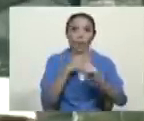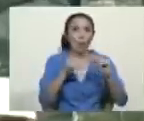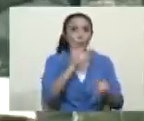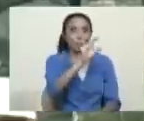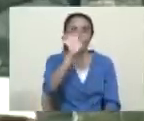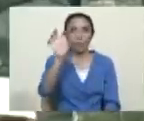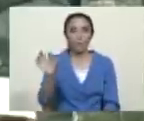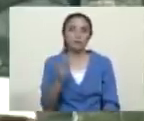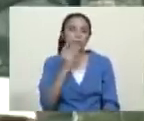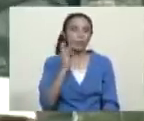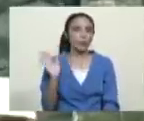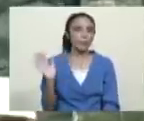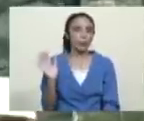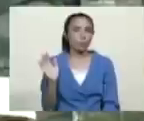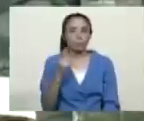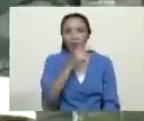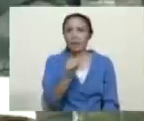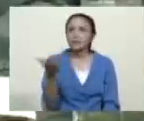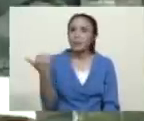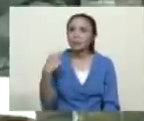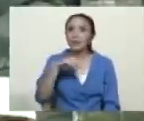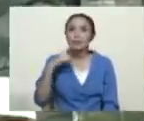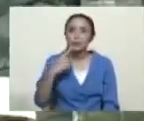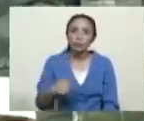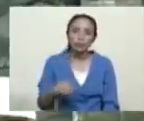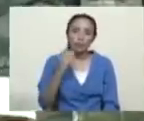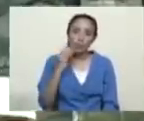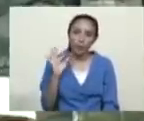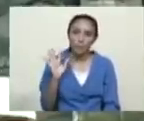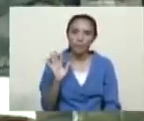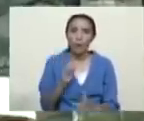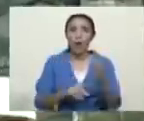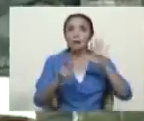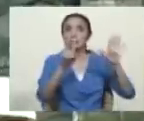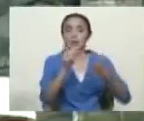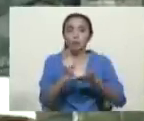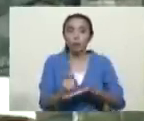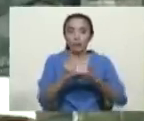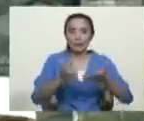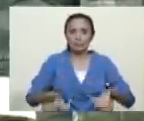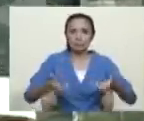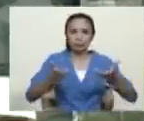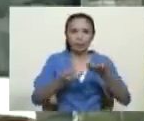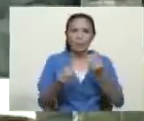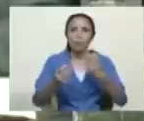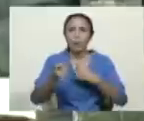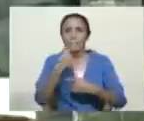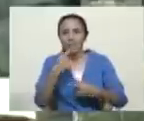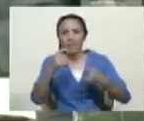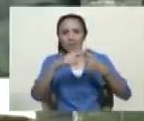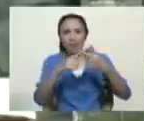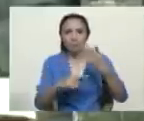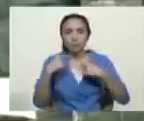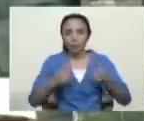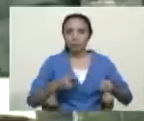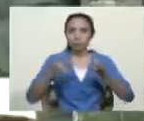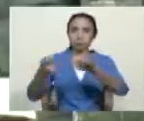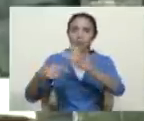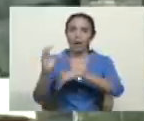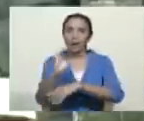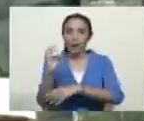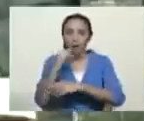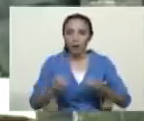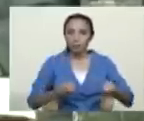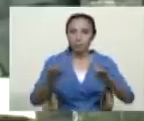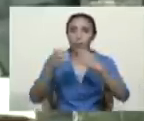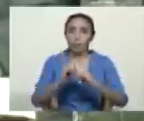Por ejemplo, la semana pasada Rusia hizo llegar más de 7 toneladas de medicamentos a Caracas a través de la Organización